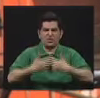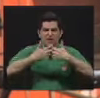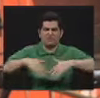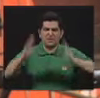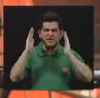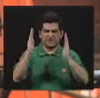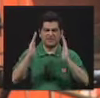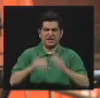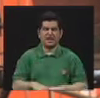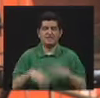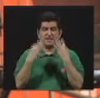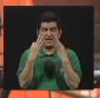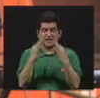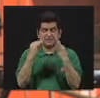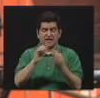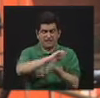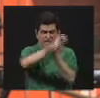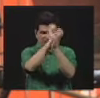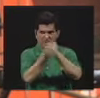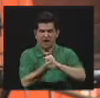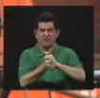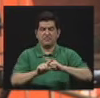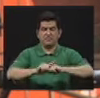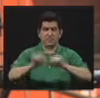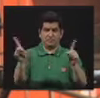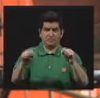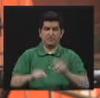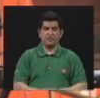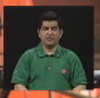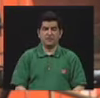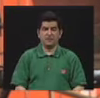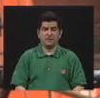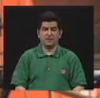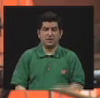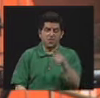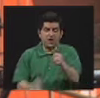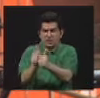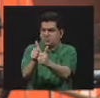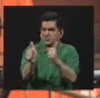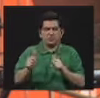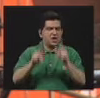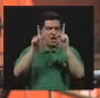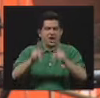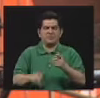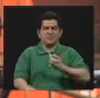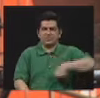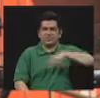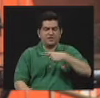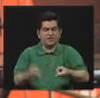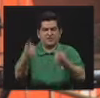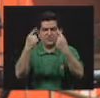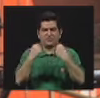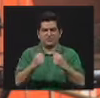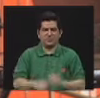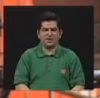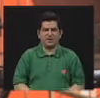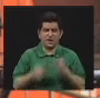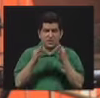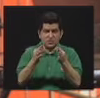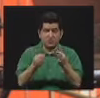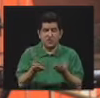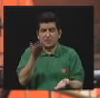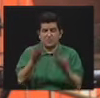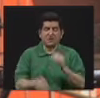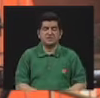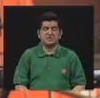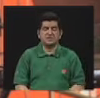cadenas de hoteleras, que están tratando de hacer esa reforma, pero en realidad dejarían atrás la gente que nos llega a nosotros, ¿no? Como el turismo